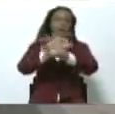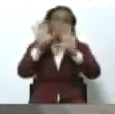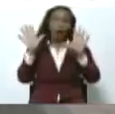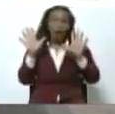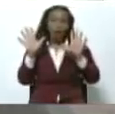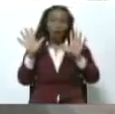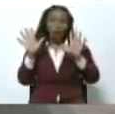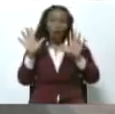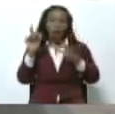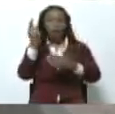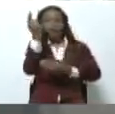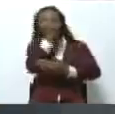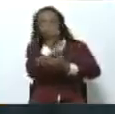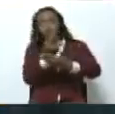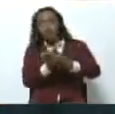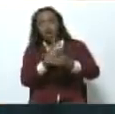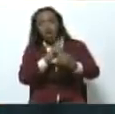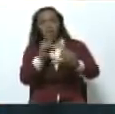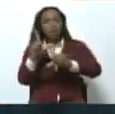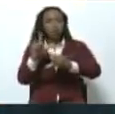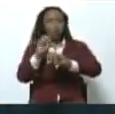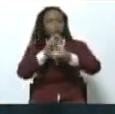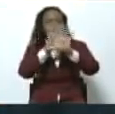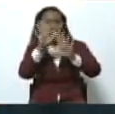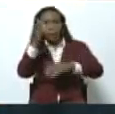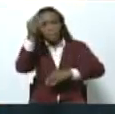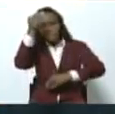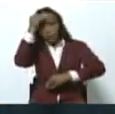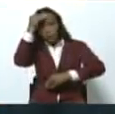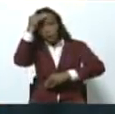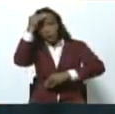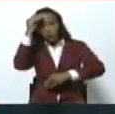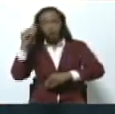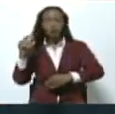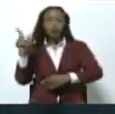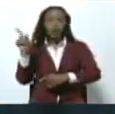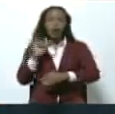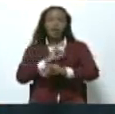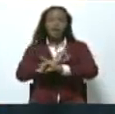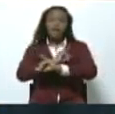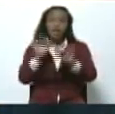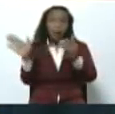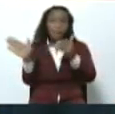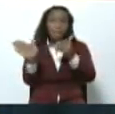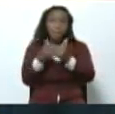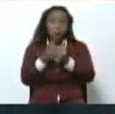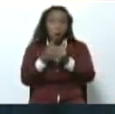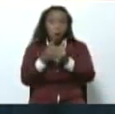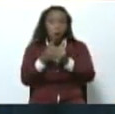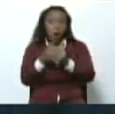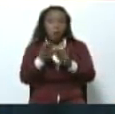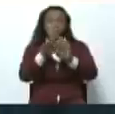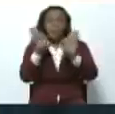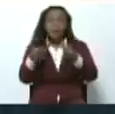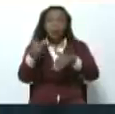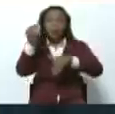y dibujado. Una vez que cerraron las mesas de votación, a las